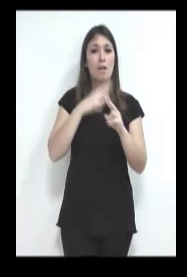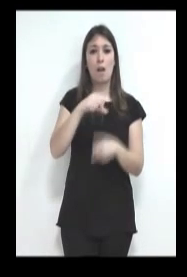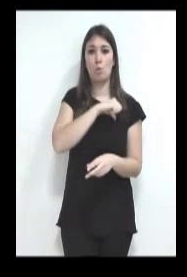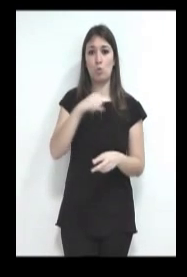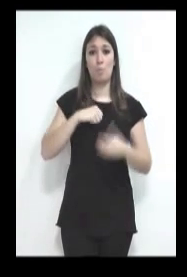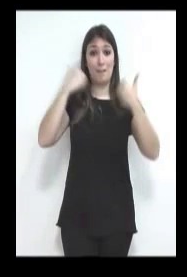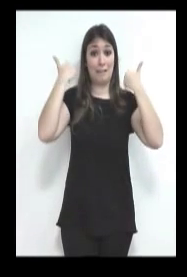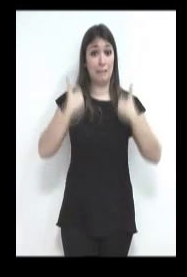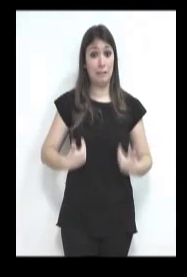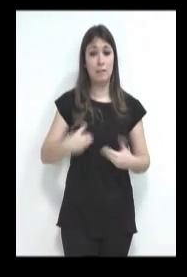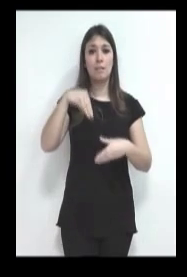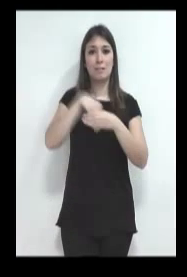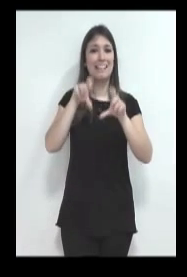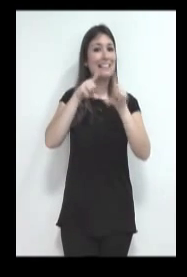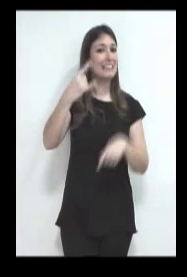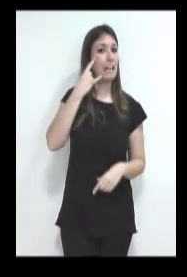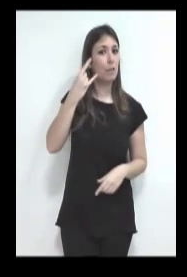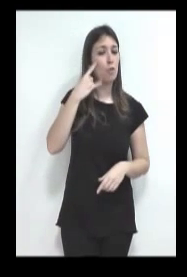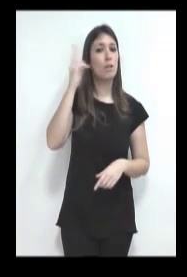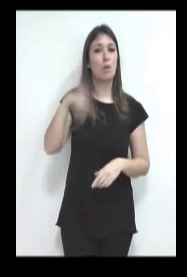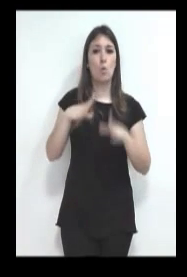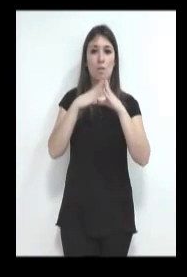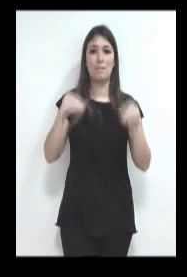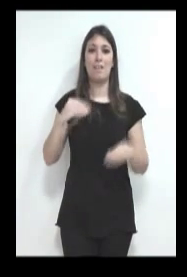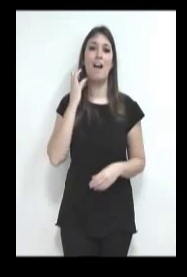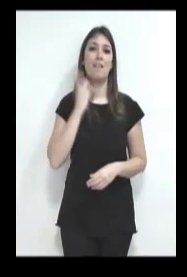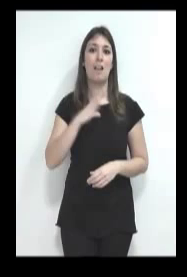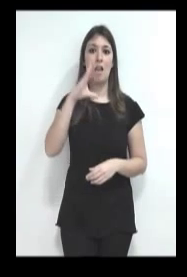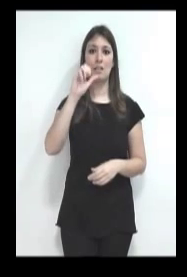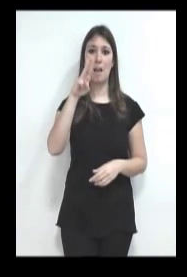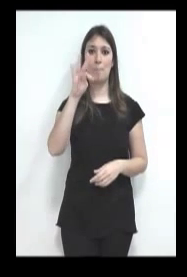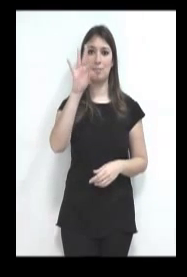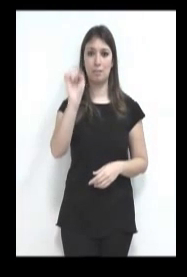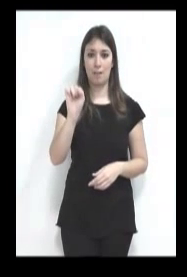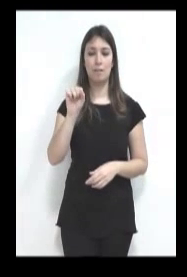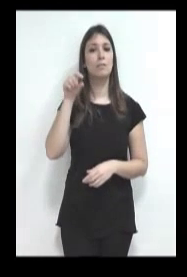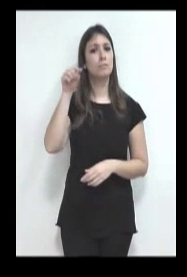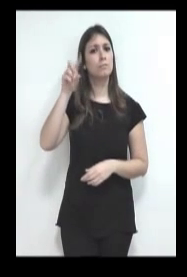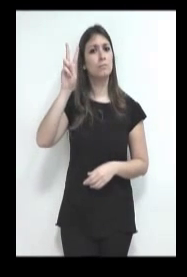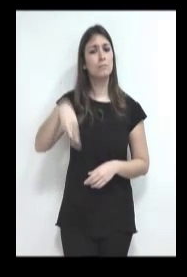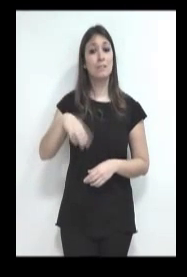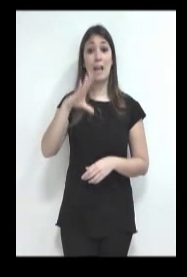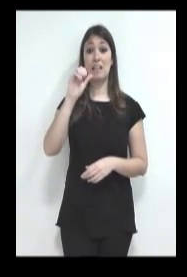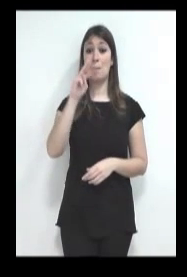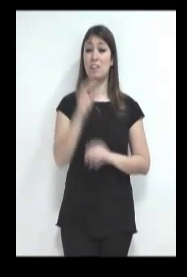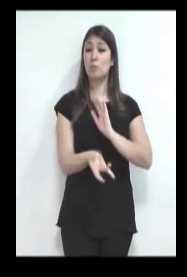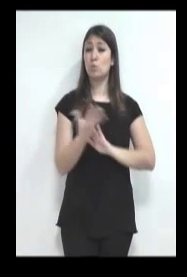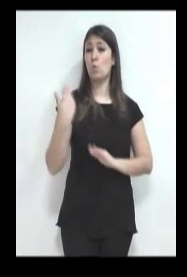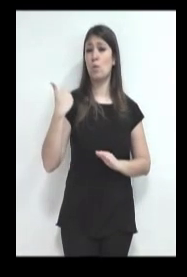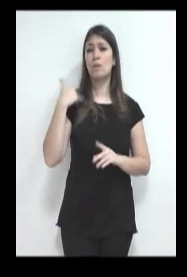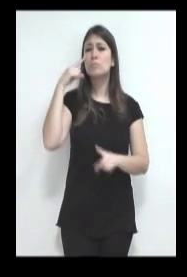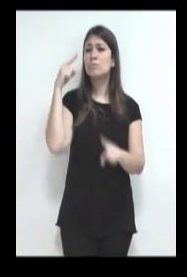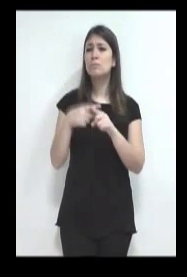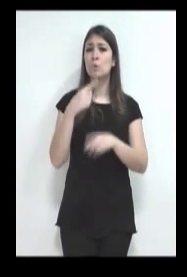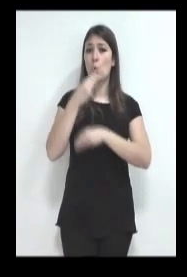Personal de Telefónica y de la Universidad de Alcalá, CAPTA, ¿no? Y que sabéis que CAPTA nace con la voluntad pues, de usar